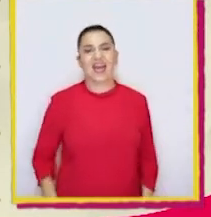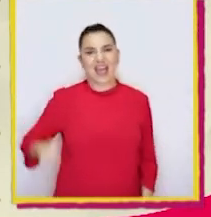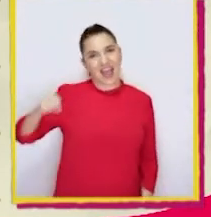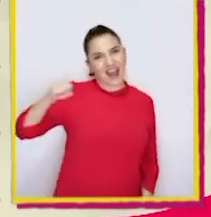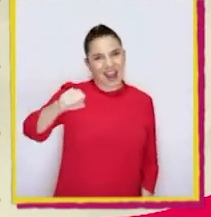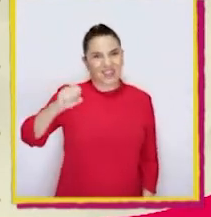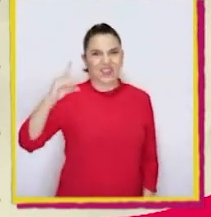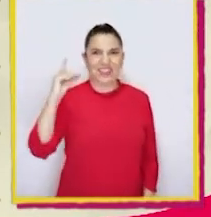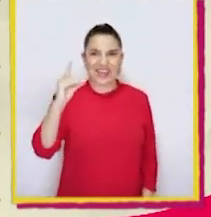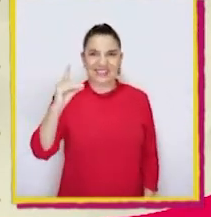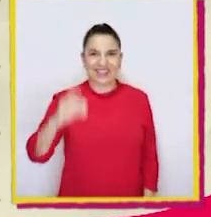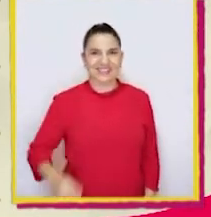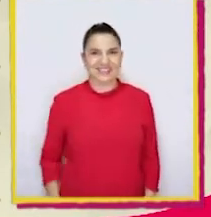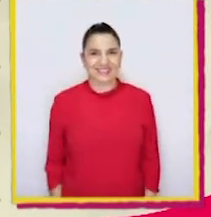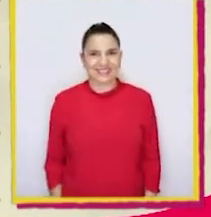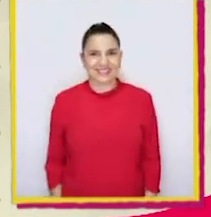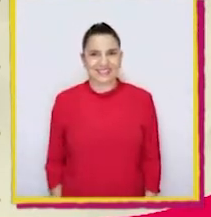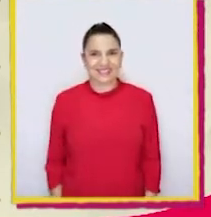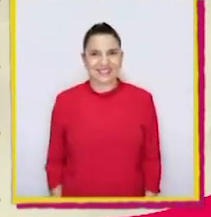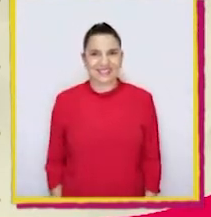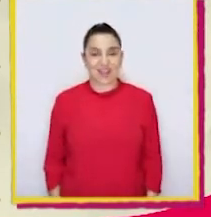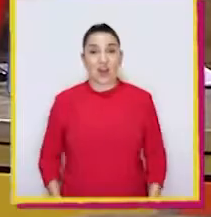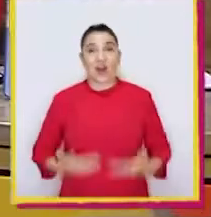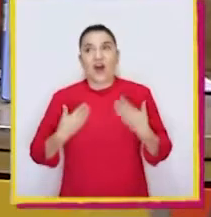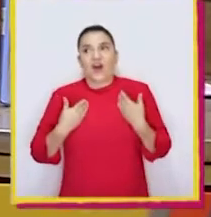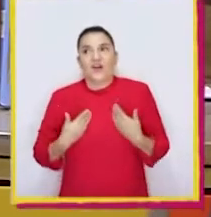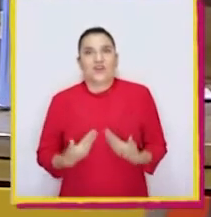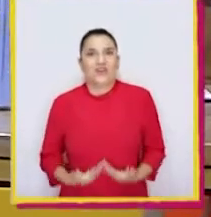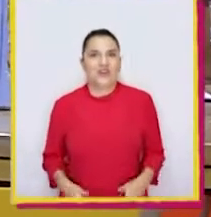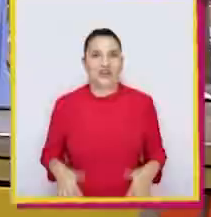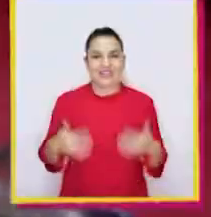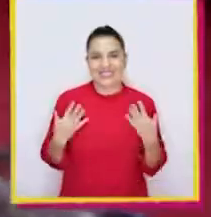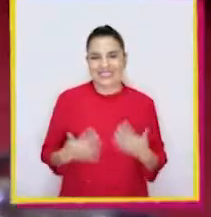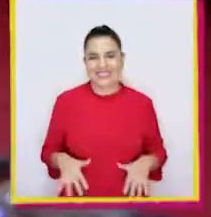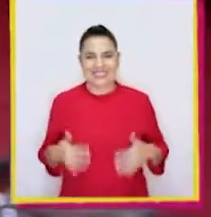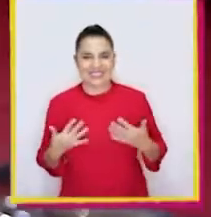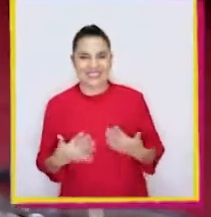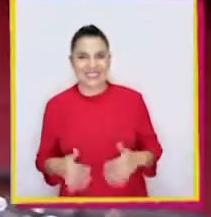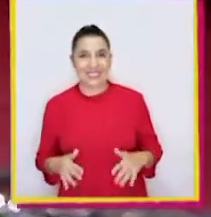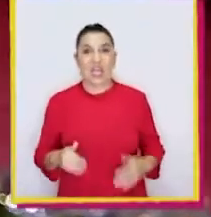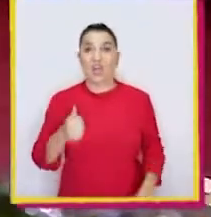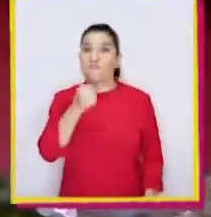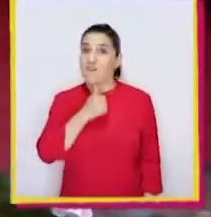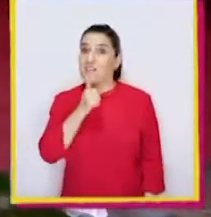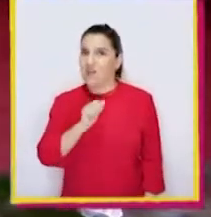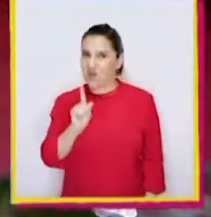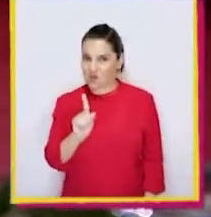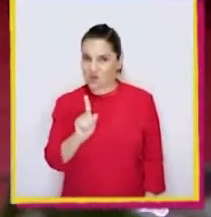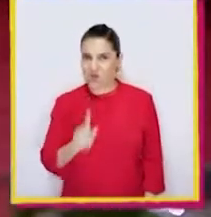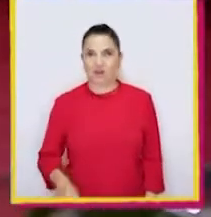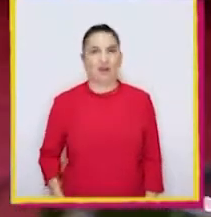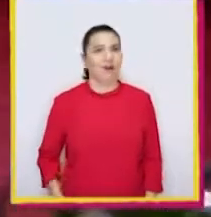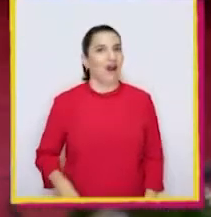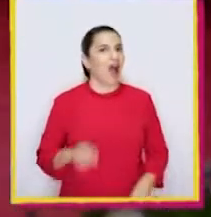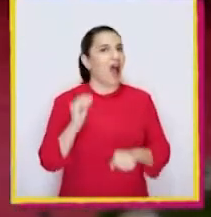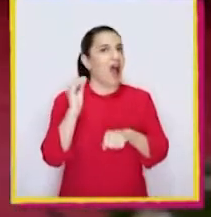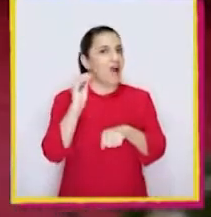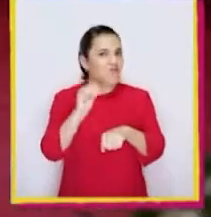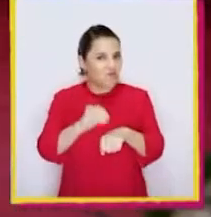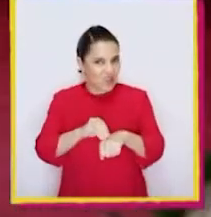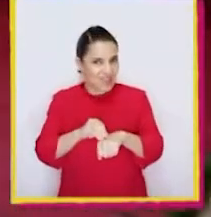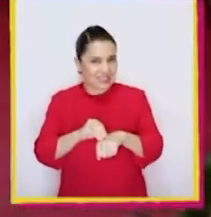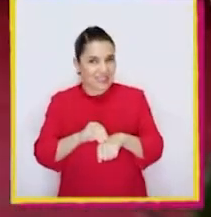de izquierda, recto de derecha. ¡Listo! ¡Uy! Nos queda un patrón. Y les